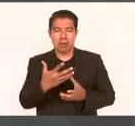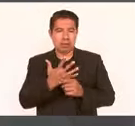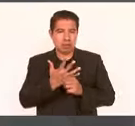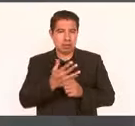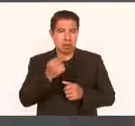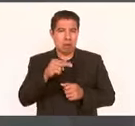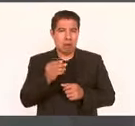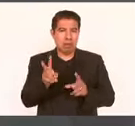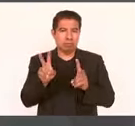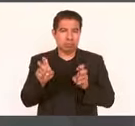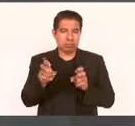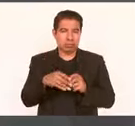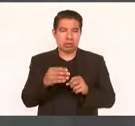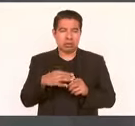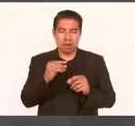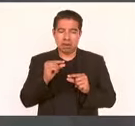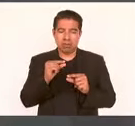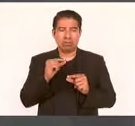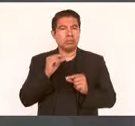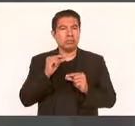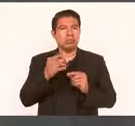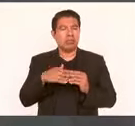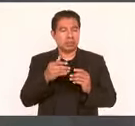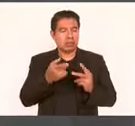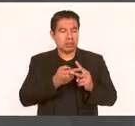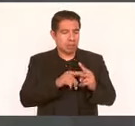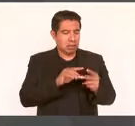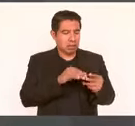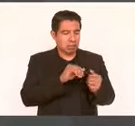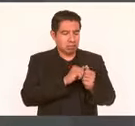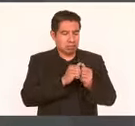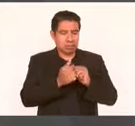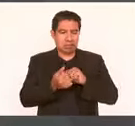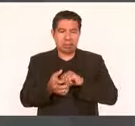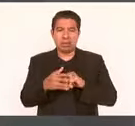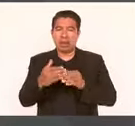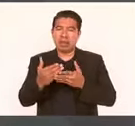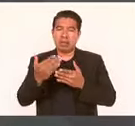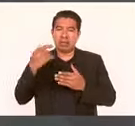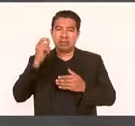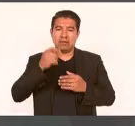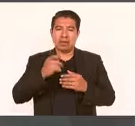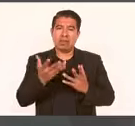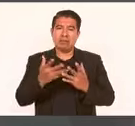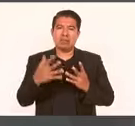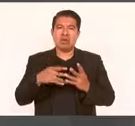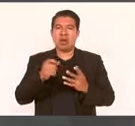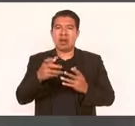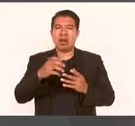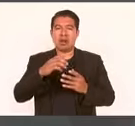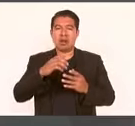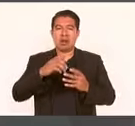llevó a cabo un proceso de evangelización desde los